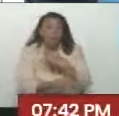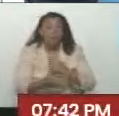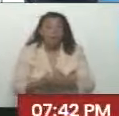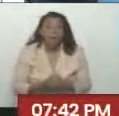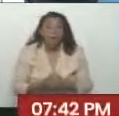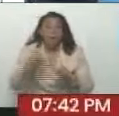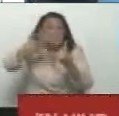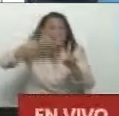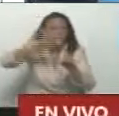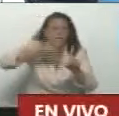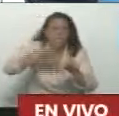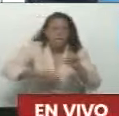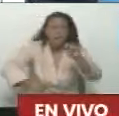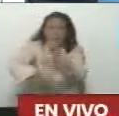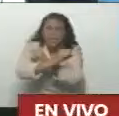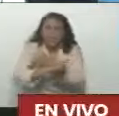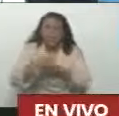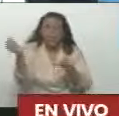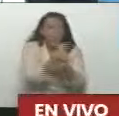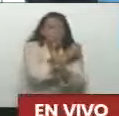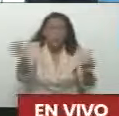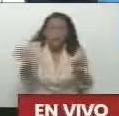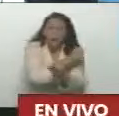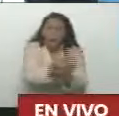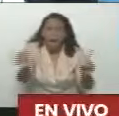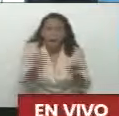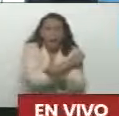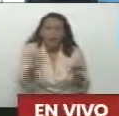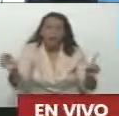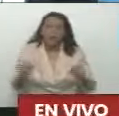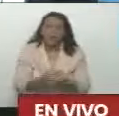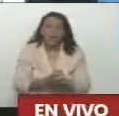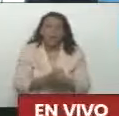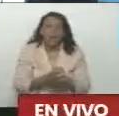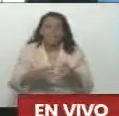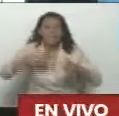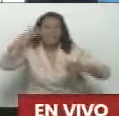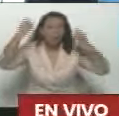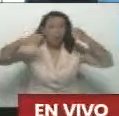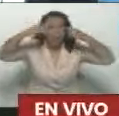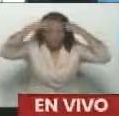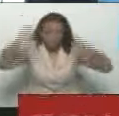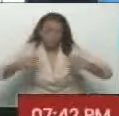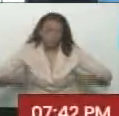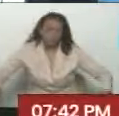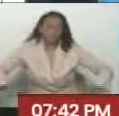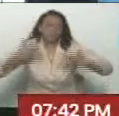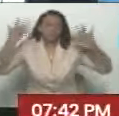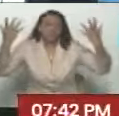Lo persiguieron, lo patearon, lo torturaron, le echaron gasolina encima y lo quemaron vivo.